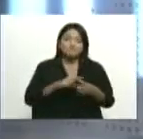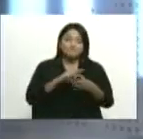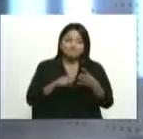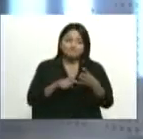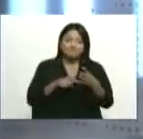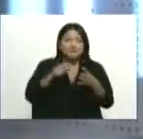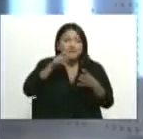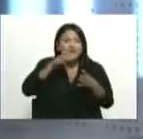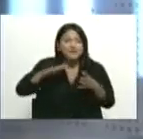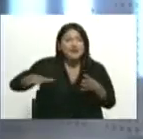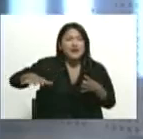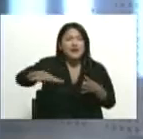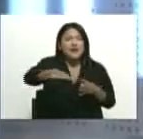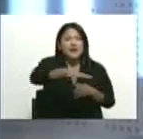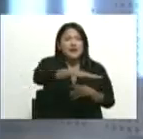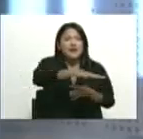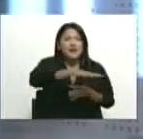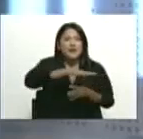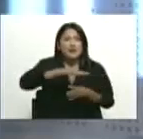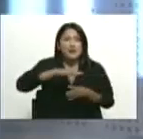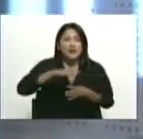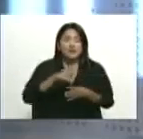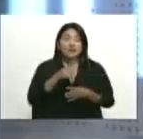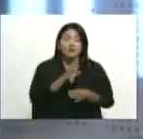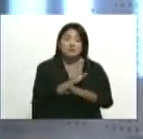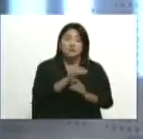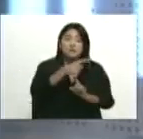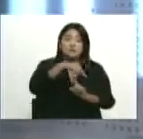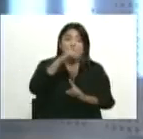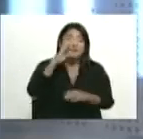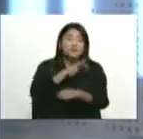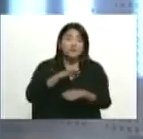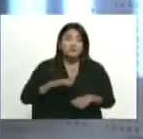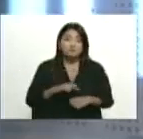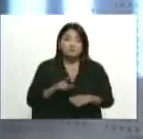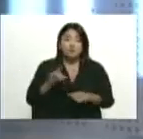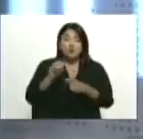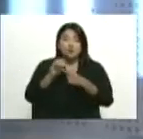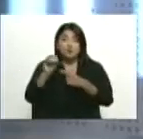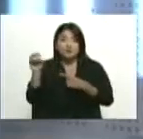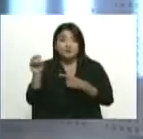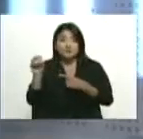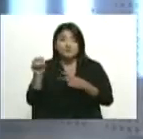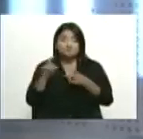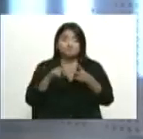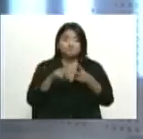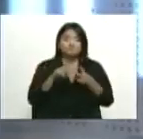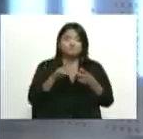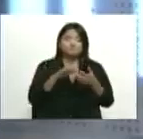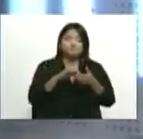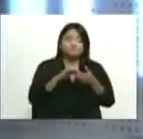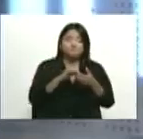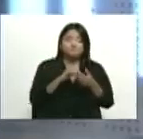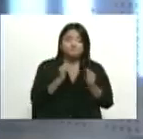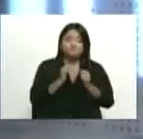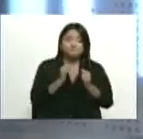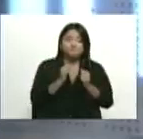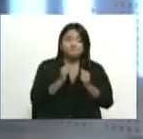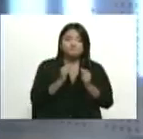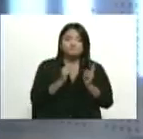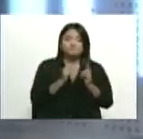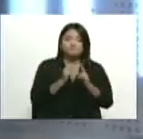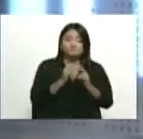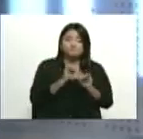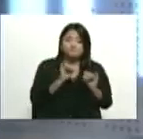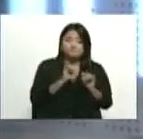que hoy tienen un resguardo estratégico y fundamental. Ya vimos Occidente, nos trasladamos a los Andes, también a los llanos, pero